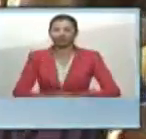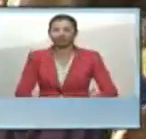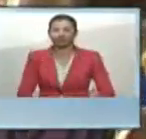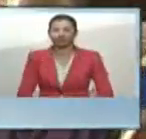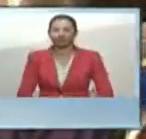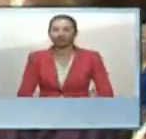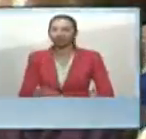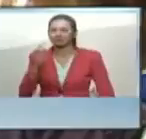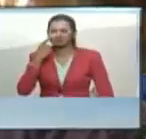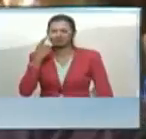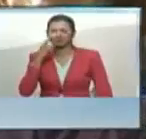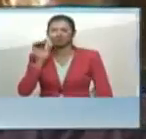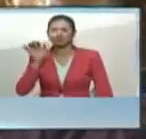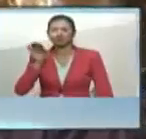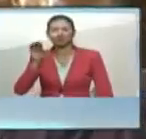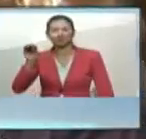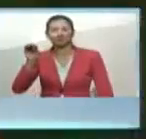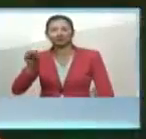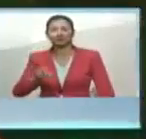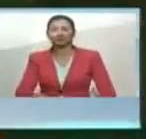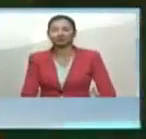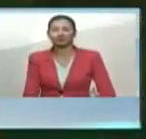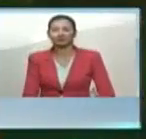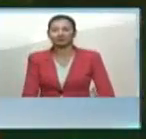Mira, Carlito,